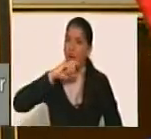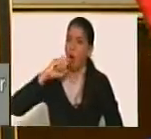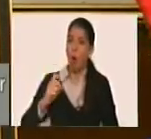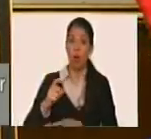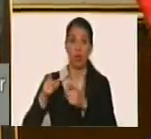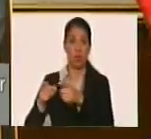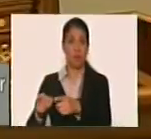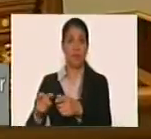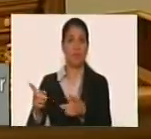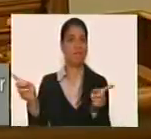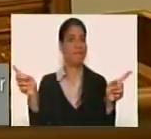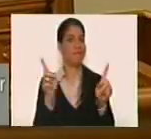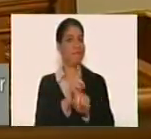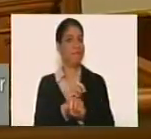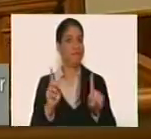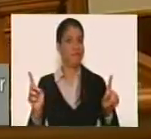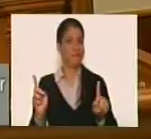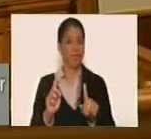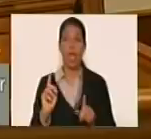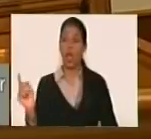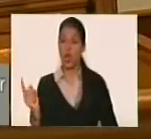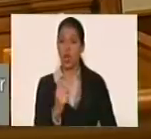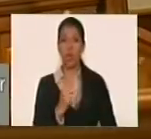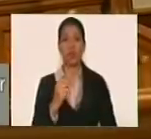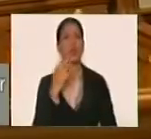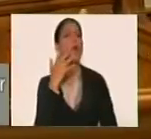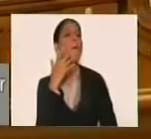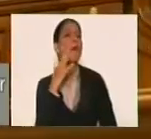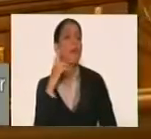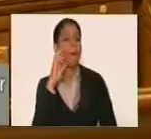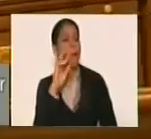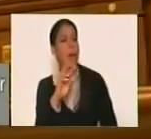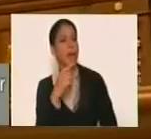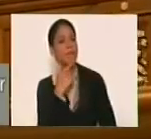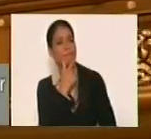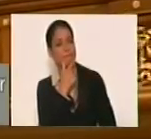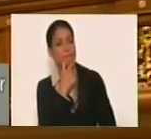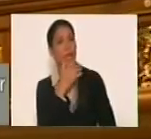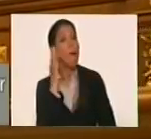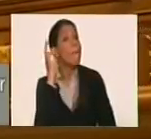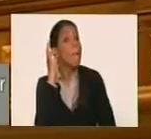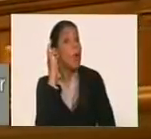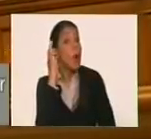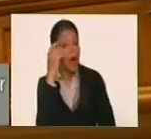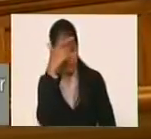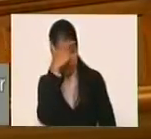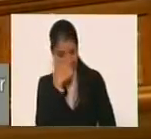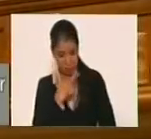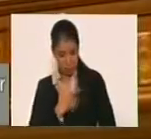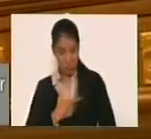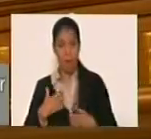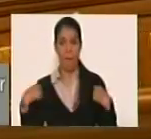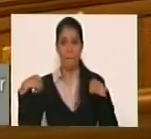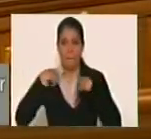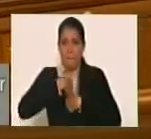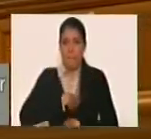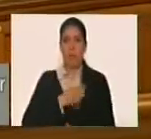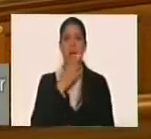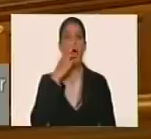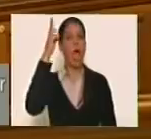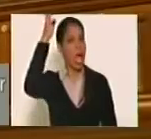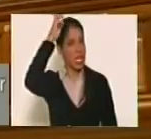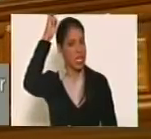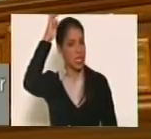sea. Y por eso nosotros vimos, por ejemplo, cómo una muchacha vestida de indígena, de Wayuu,